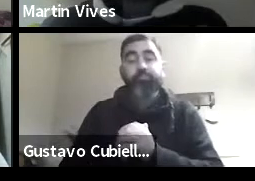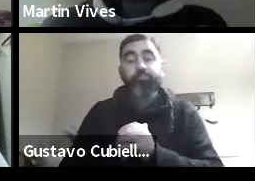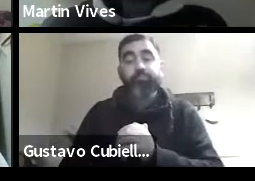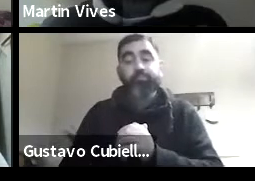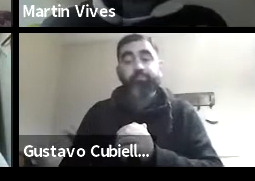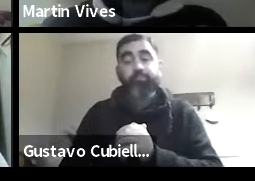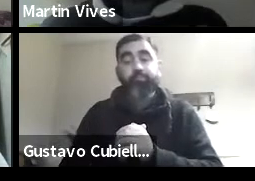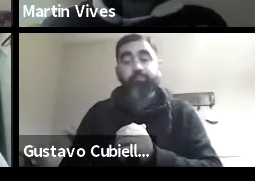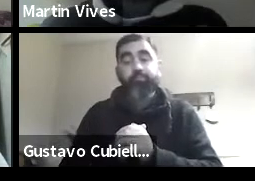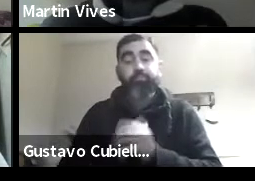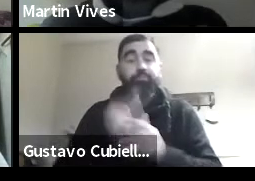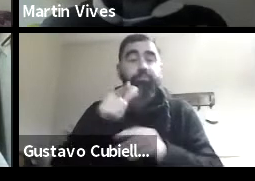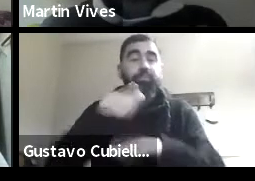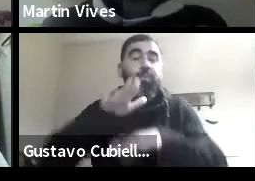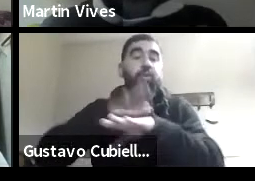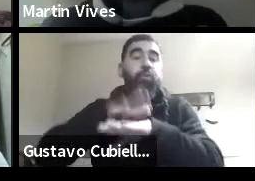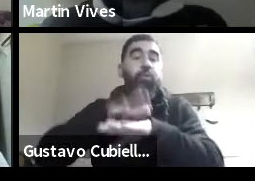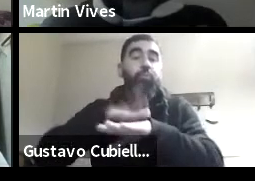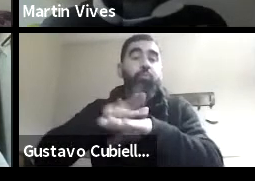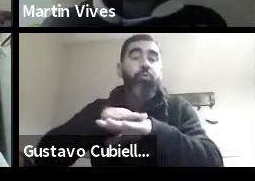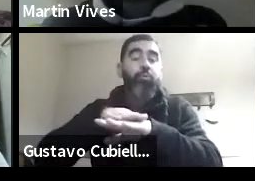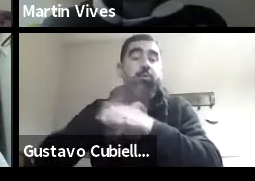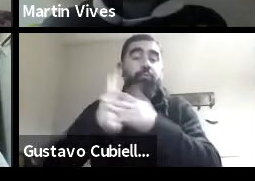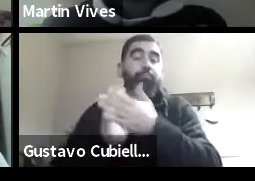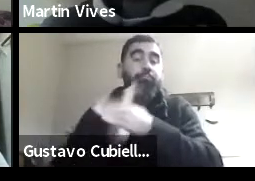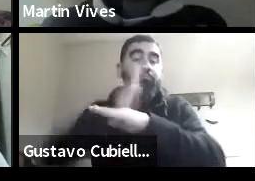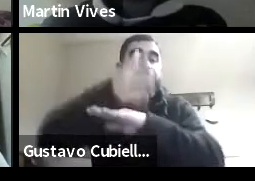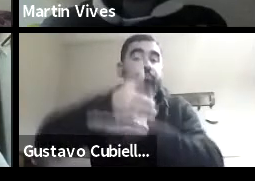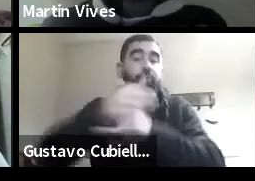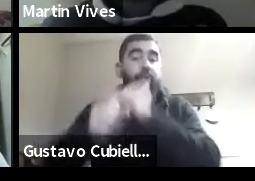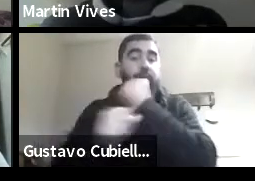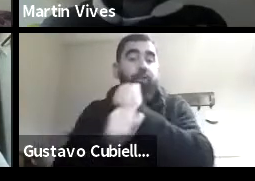que sería el tutor en la inserción en el trabajo.